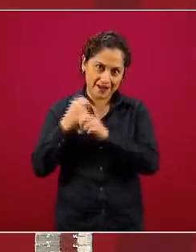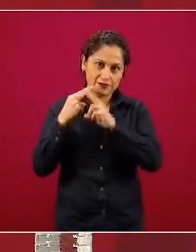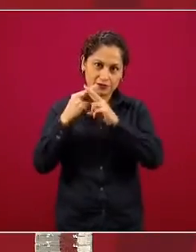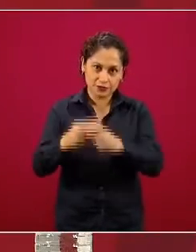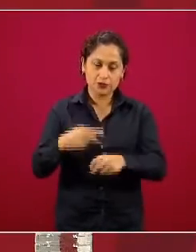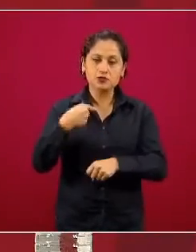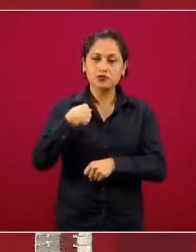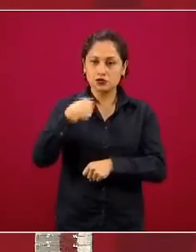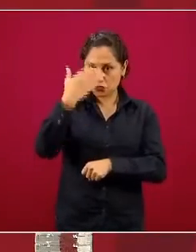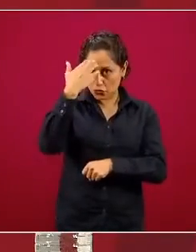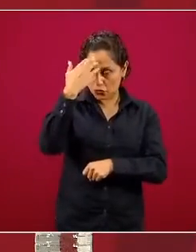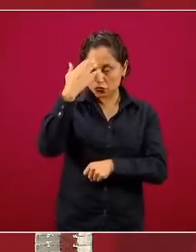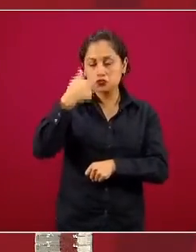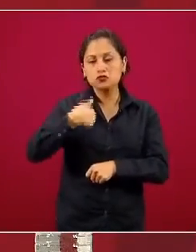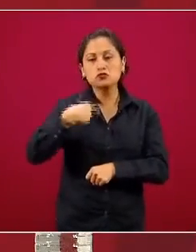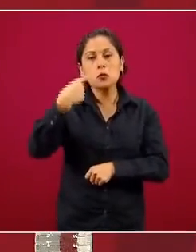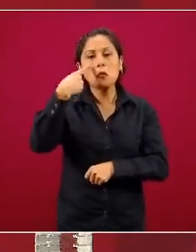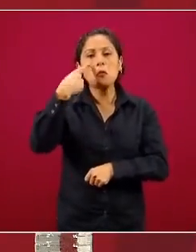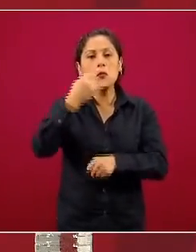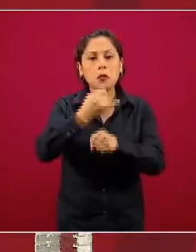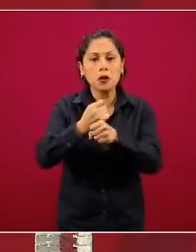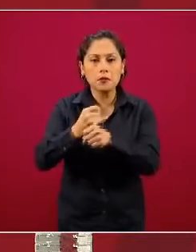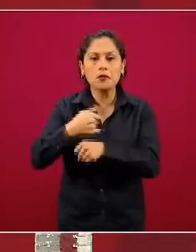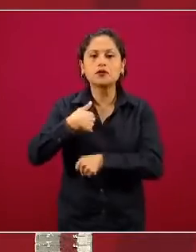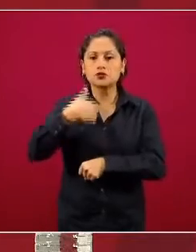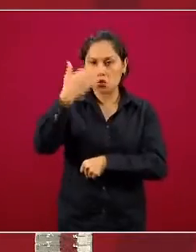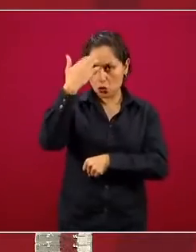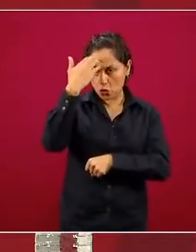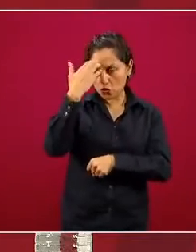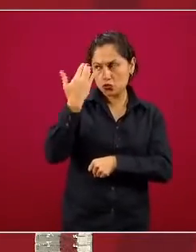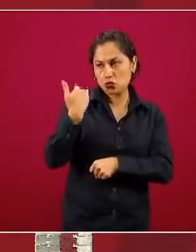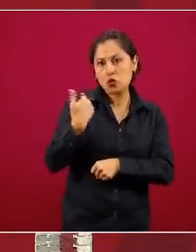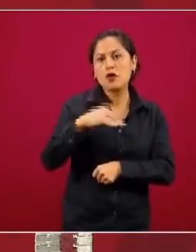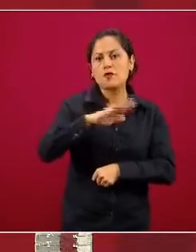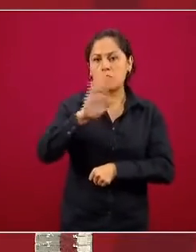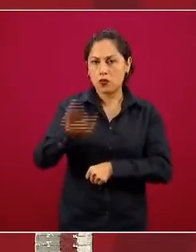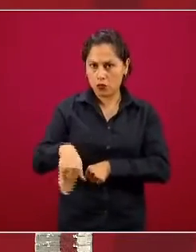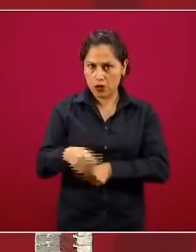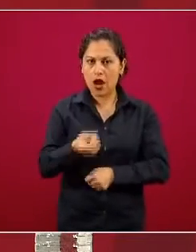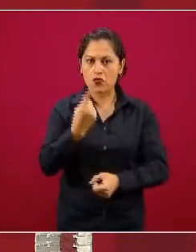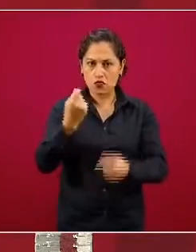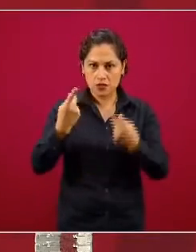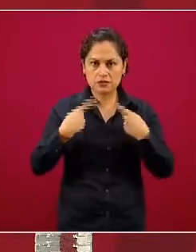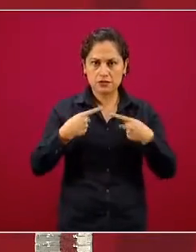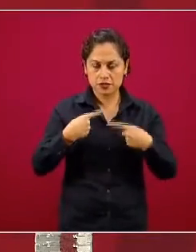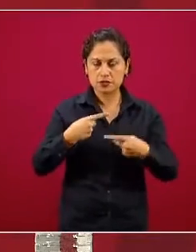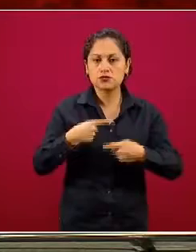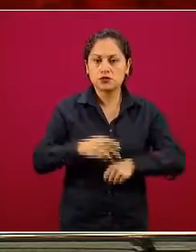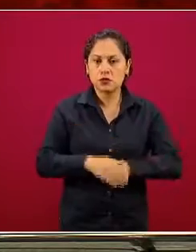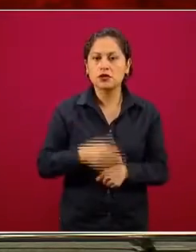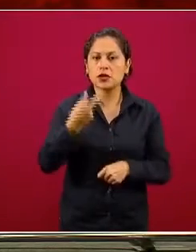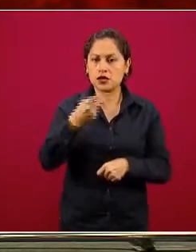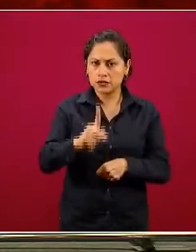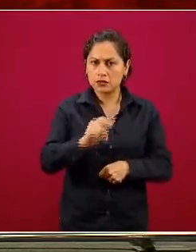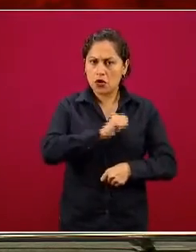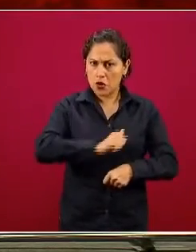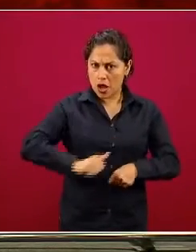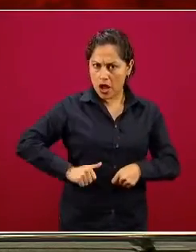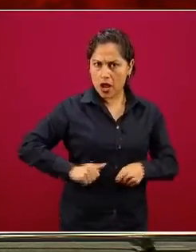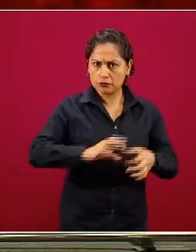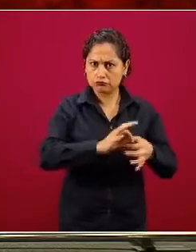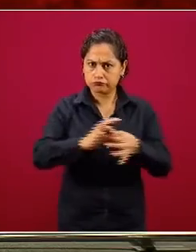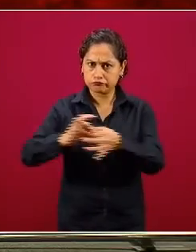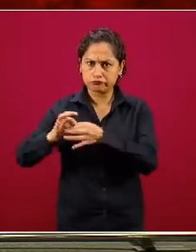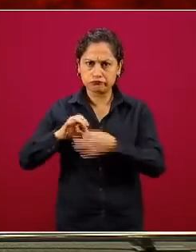pasando. Conozco de algunos casos de fallecimientos recientes y estamos ahí en contacto con las alcaldías. Hay una muy buena coordinación